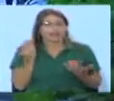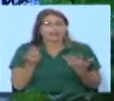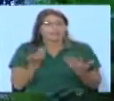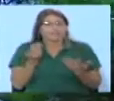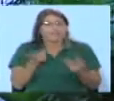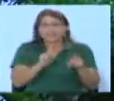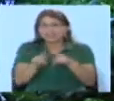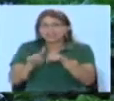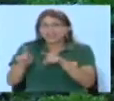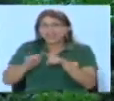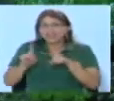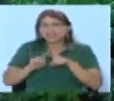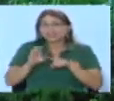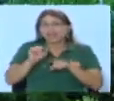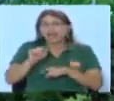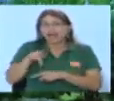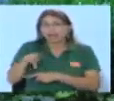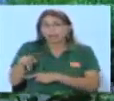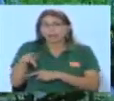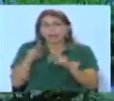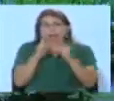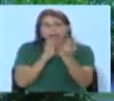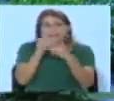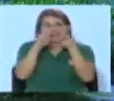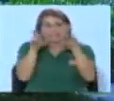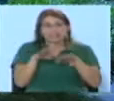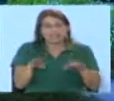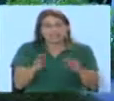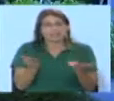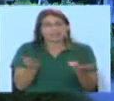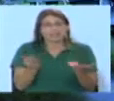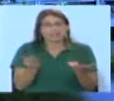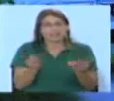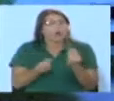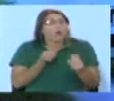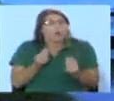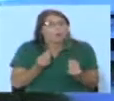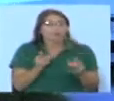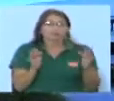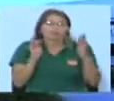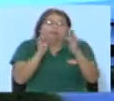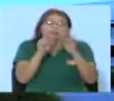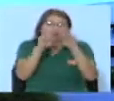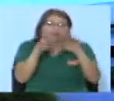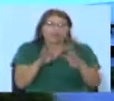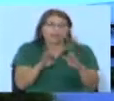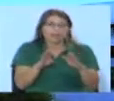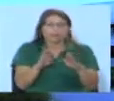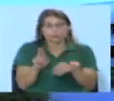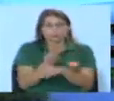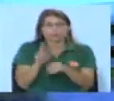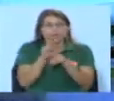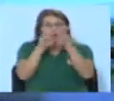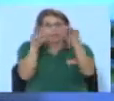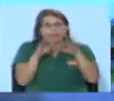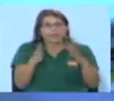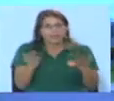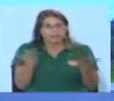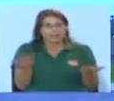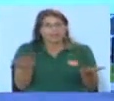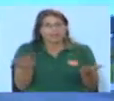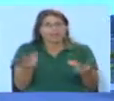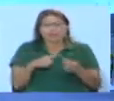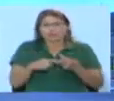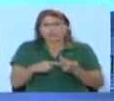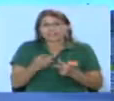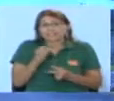digamos, diferentes aplicaciones en Internet es precisamente estando en Internet y usando Internet, más bien el que yo tenga